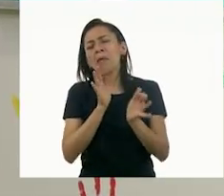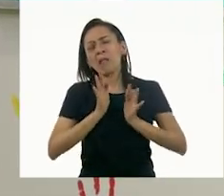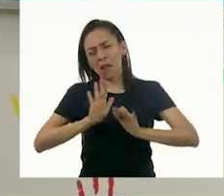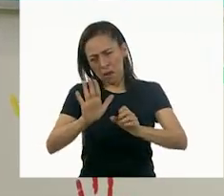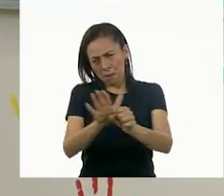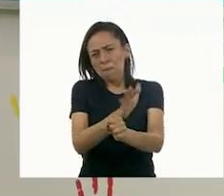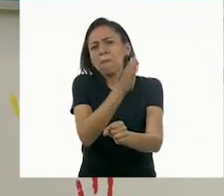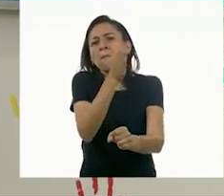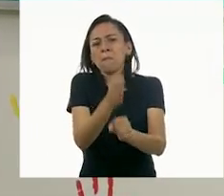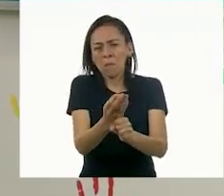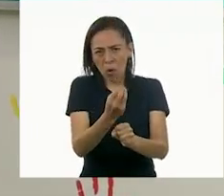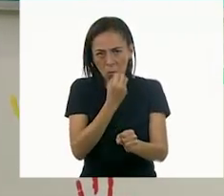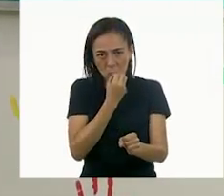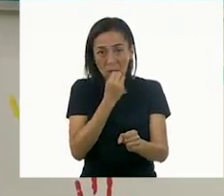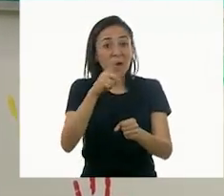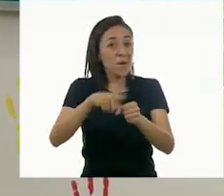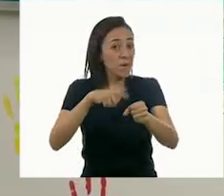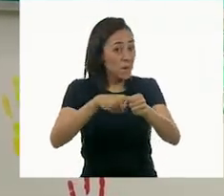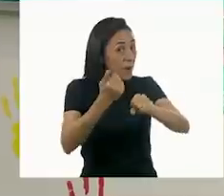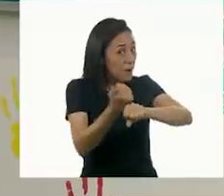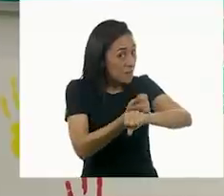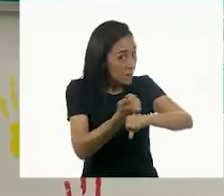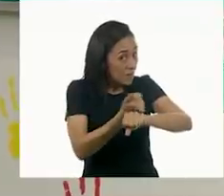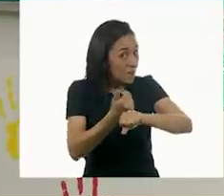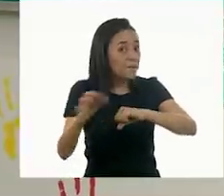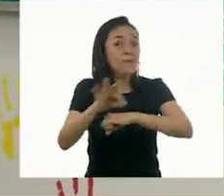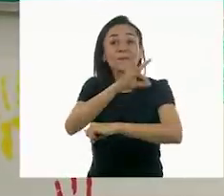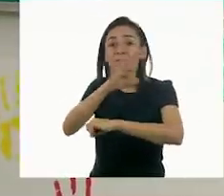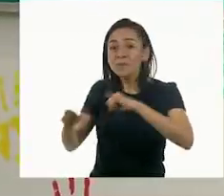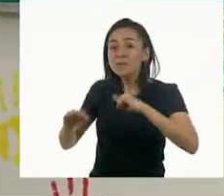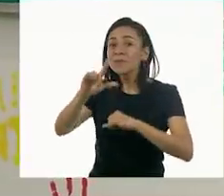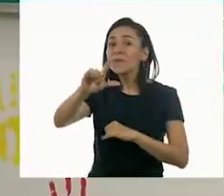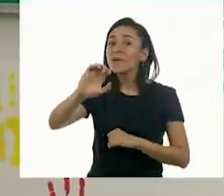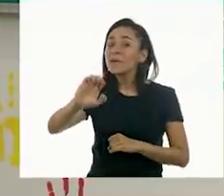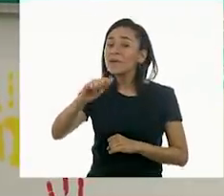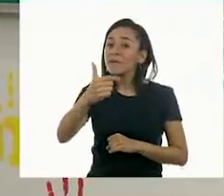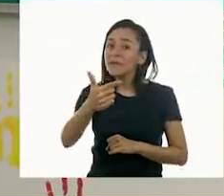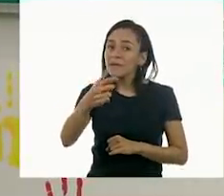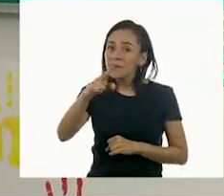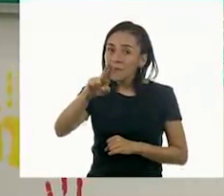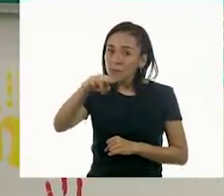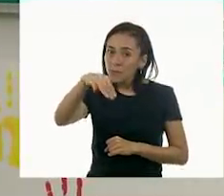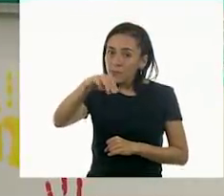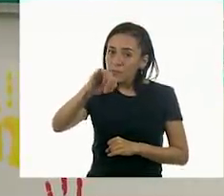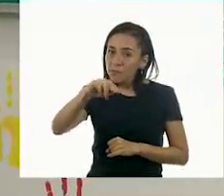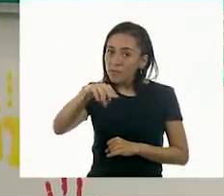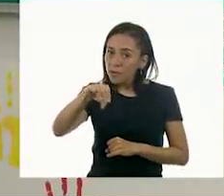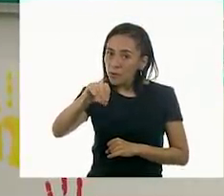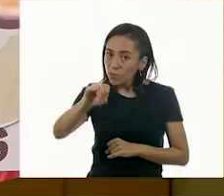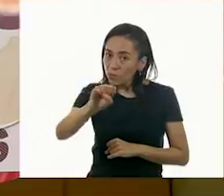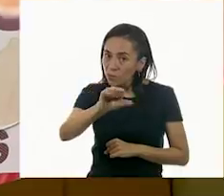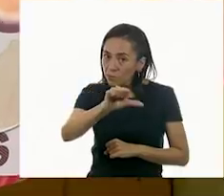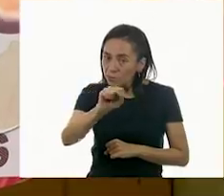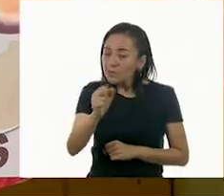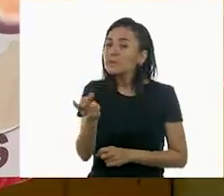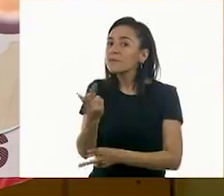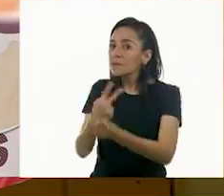color amarillo. Y por último, las leguminosas y alimentos de origen